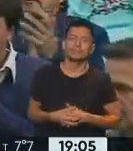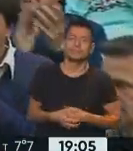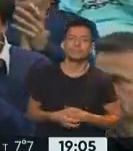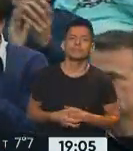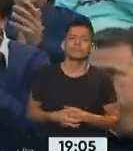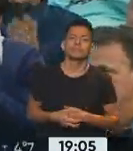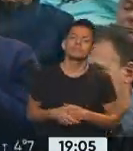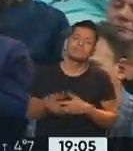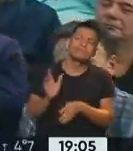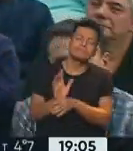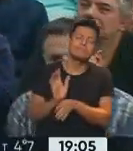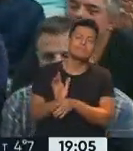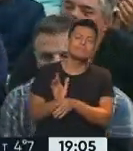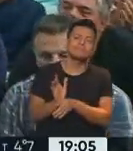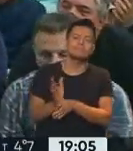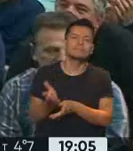que no pongan